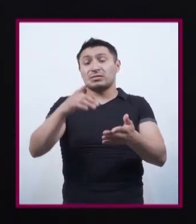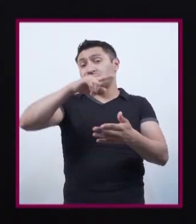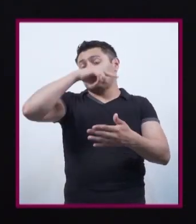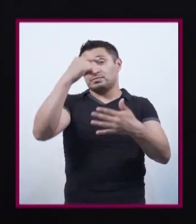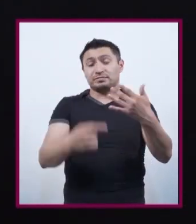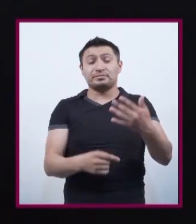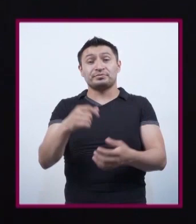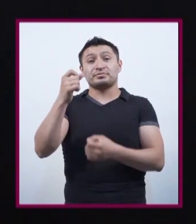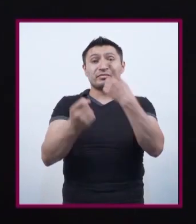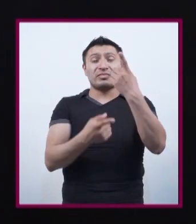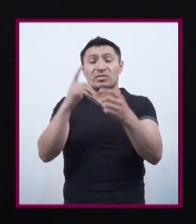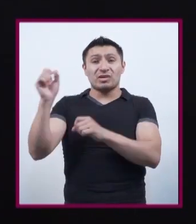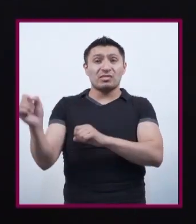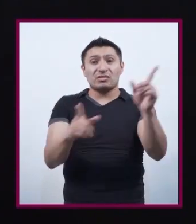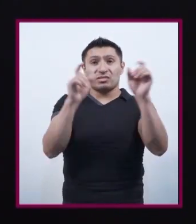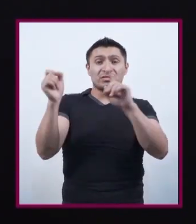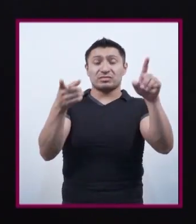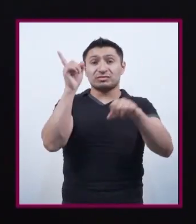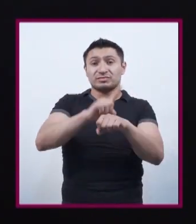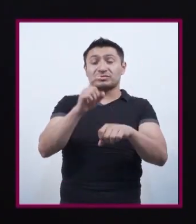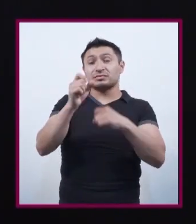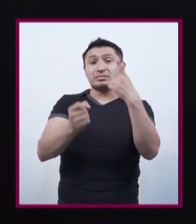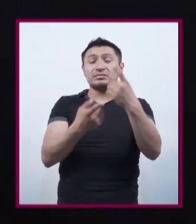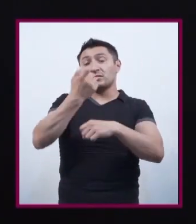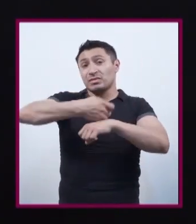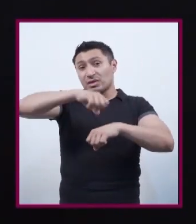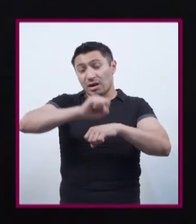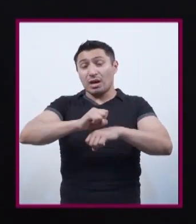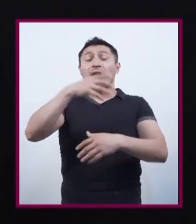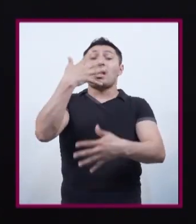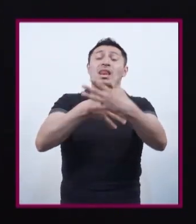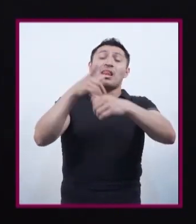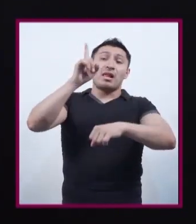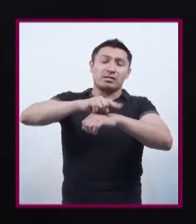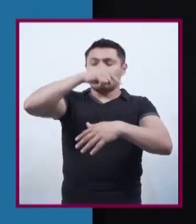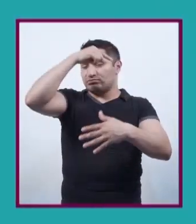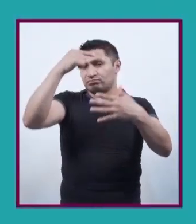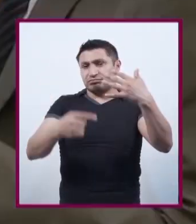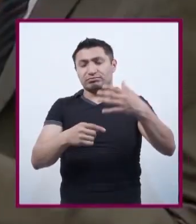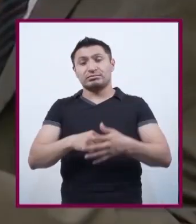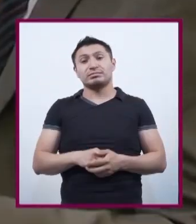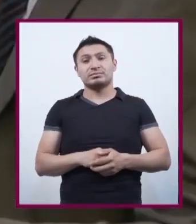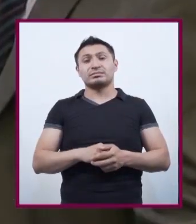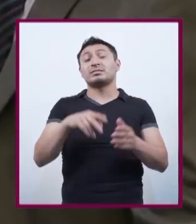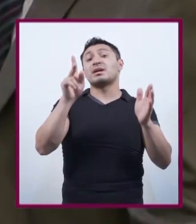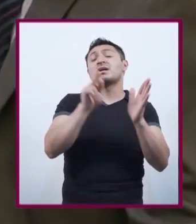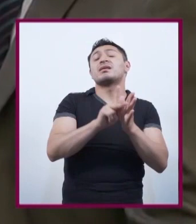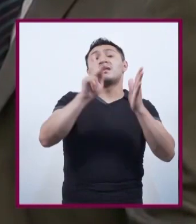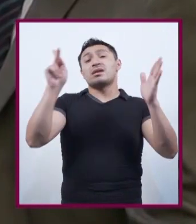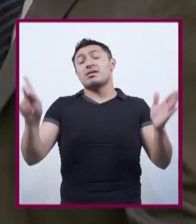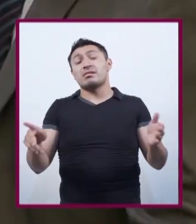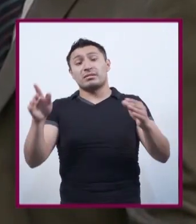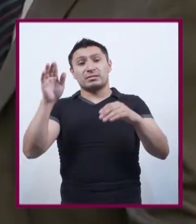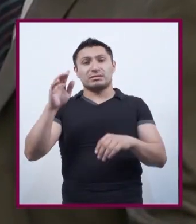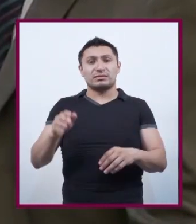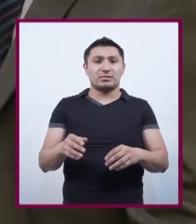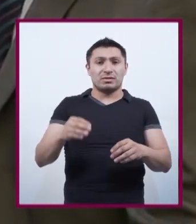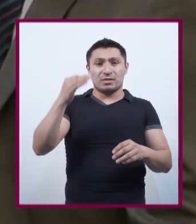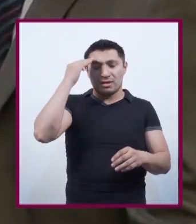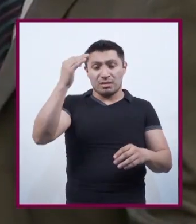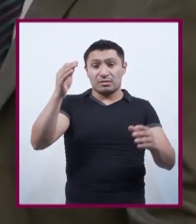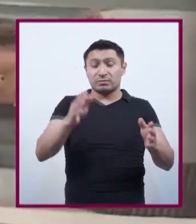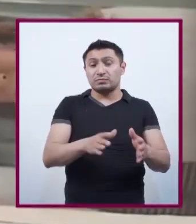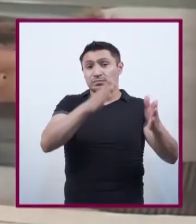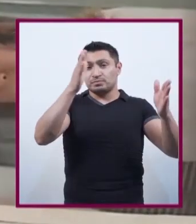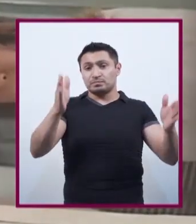Algunos de estos se publican a diario, otros a la semana, a la quincena, etc. Los periódicos son las publicaciones periódicas